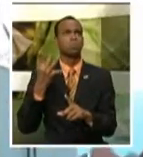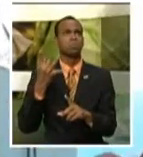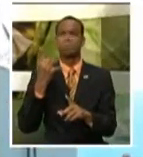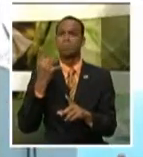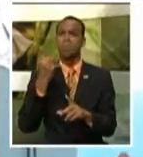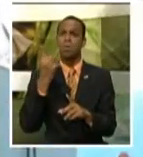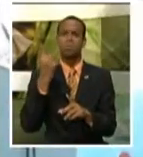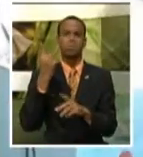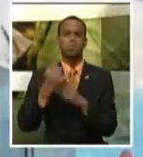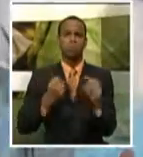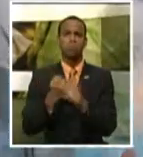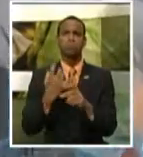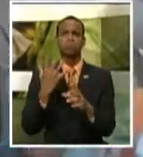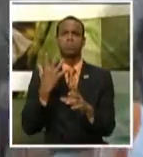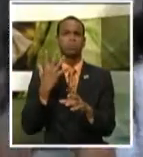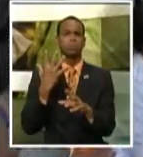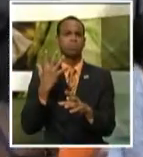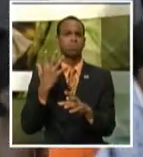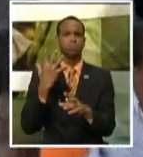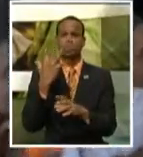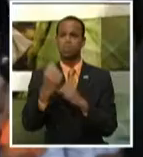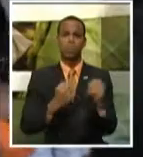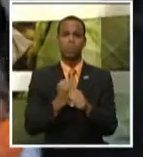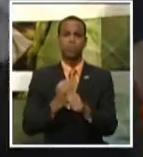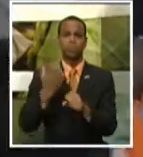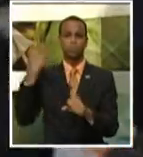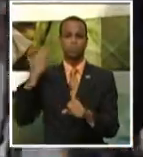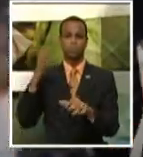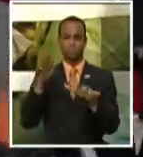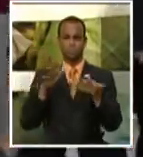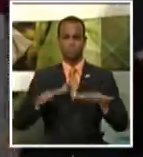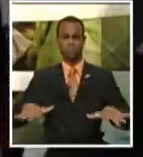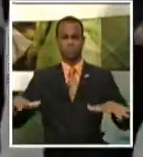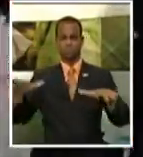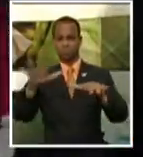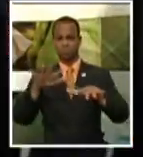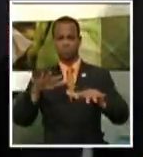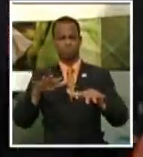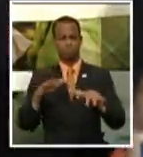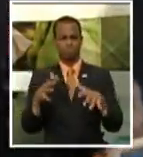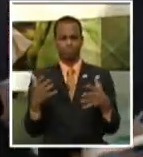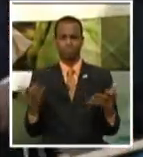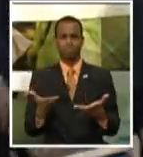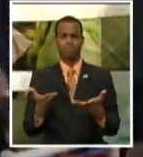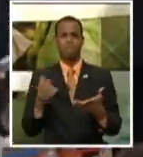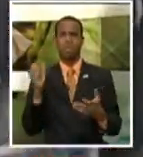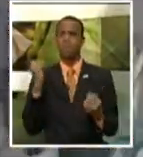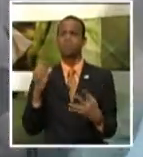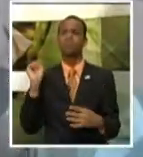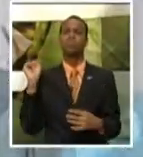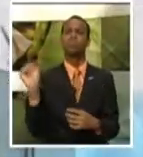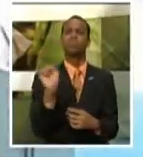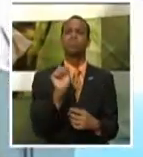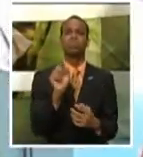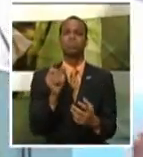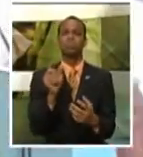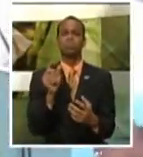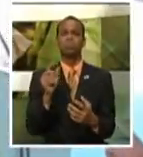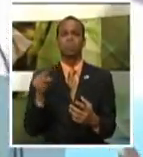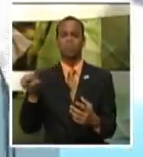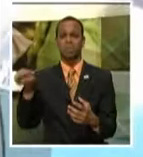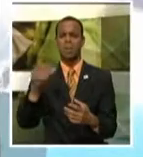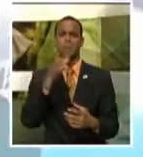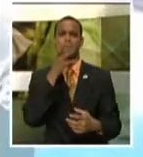8 o 5 años que América Latina tenía el 35% de sus hogares manejados